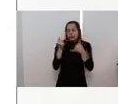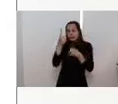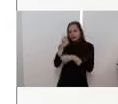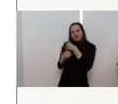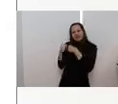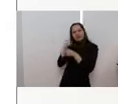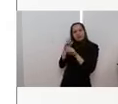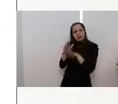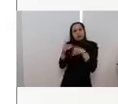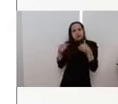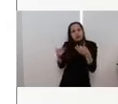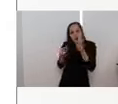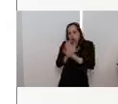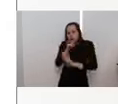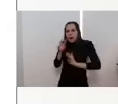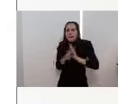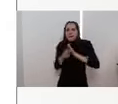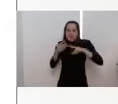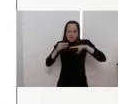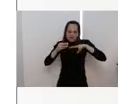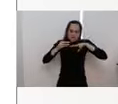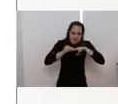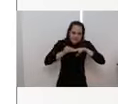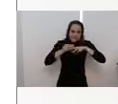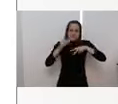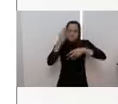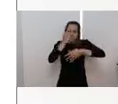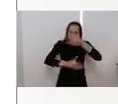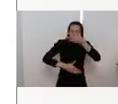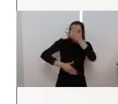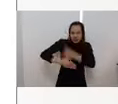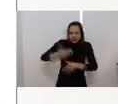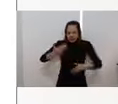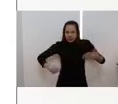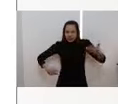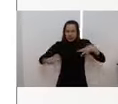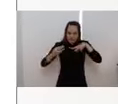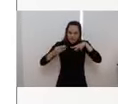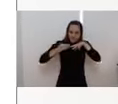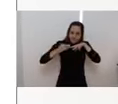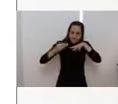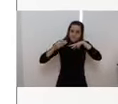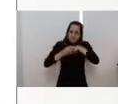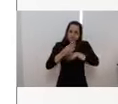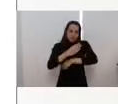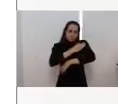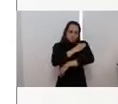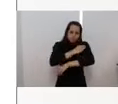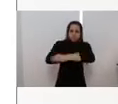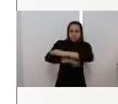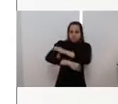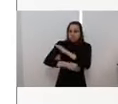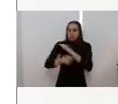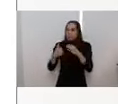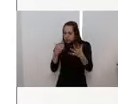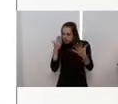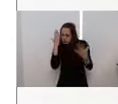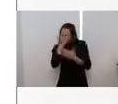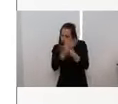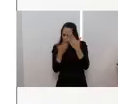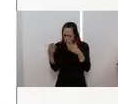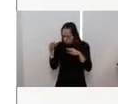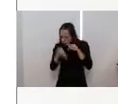pudimos elaborar todas las prótesis que medimos y que fuimos a diseñar cuando vemos la oportunidad